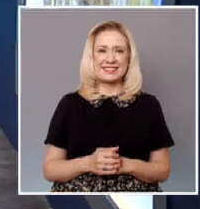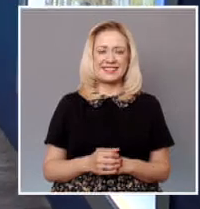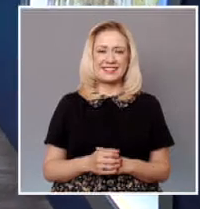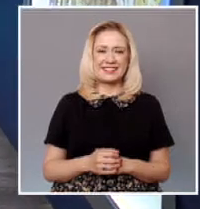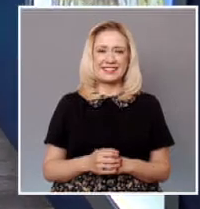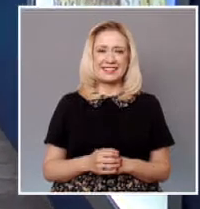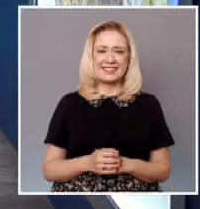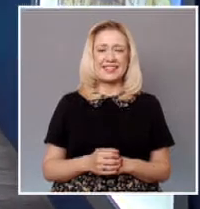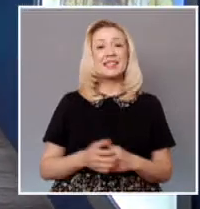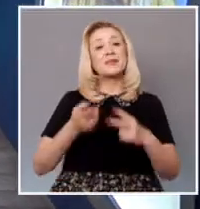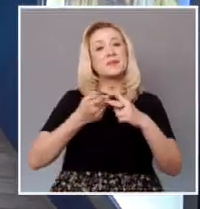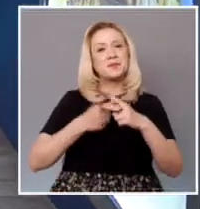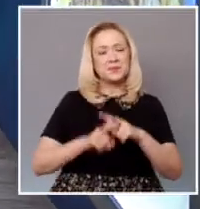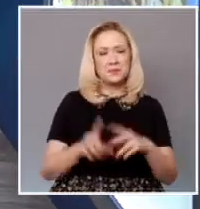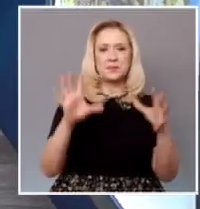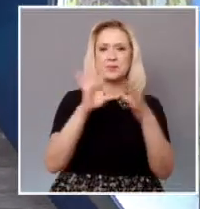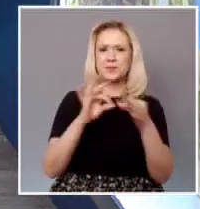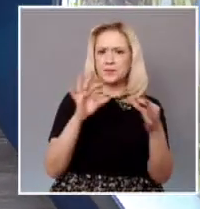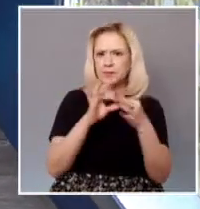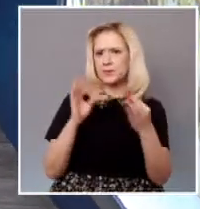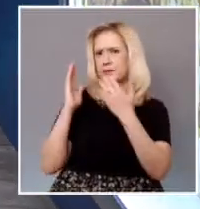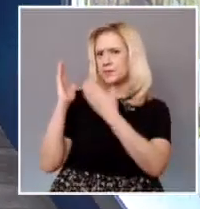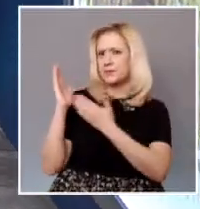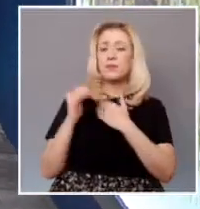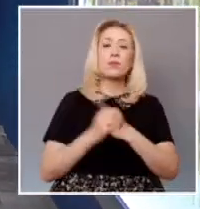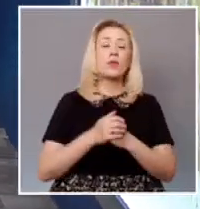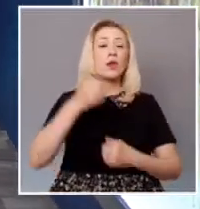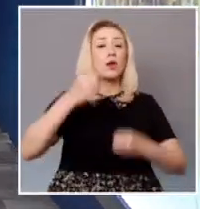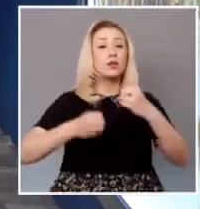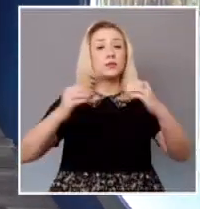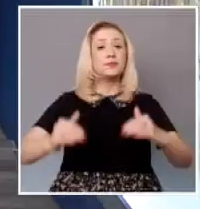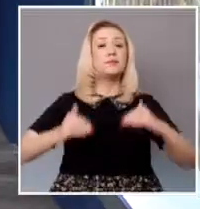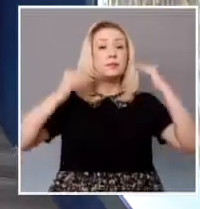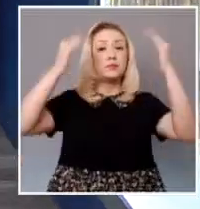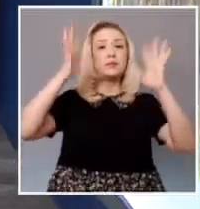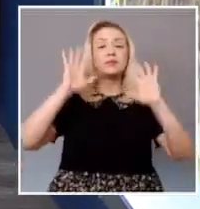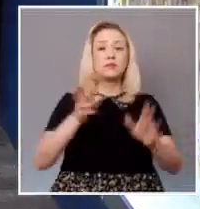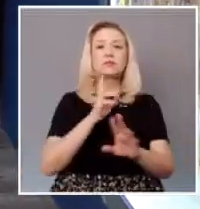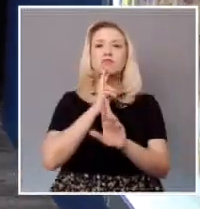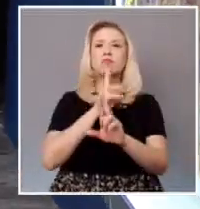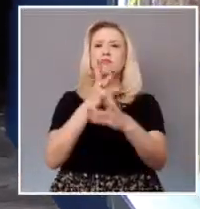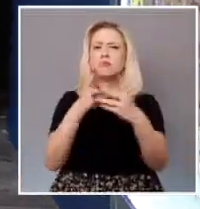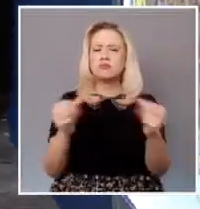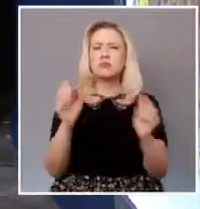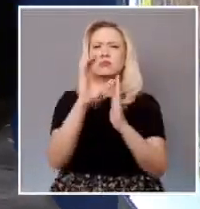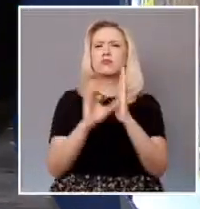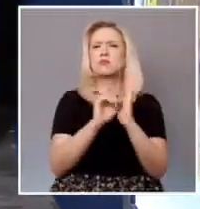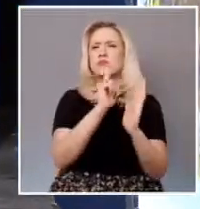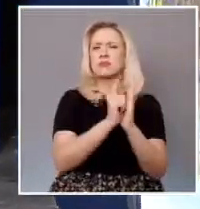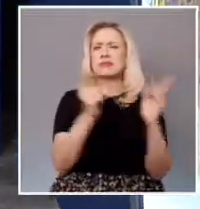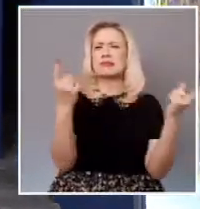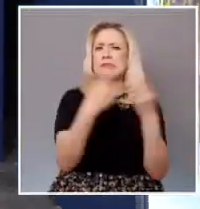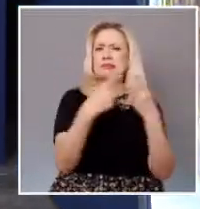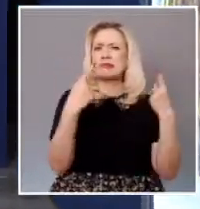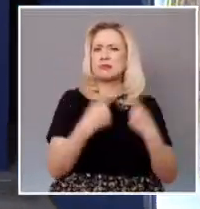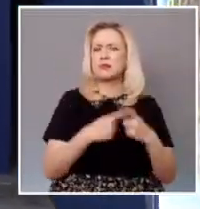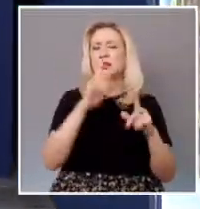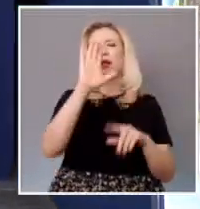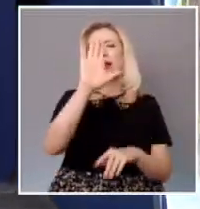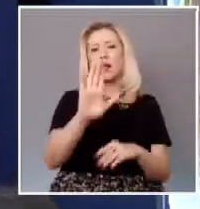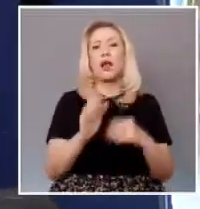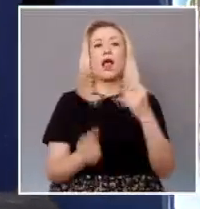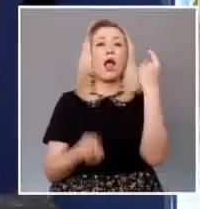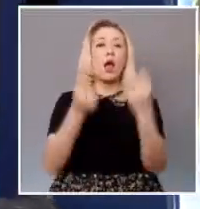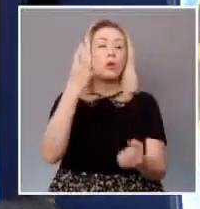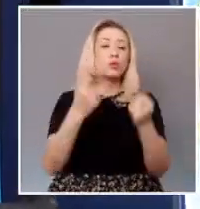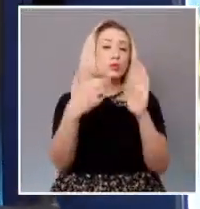Iniciamos con la información porque el Pleno de la Corte resolvió diversas acciones de inconstitucionalidad en las que se pedía invalidar disposiciones del